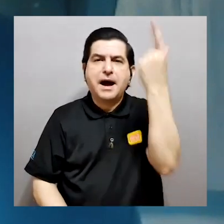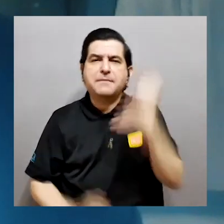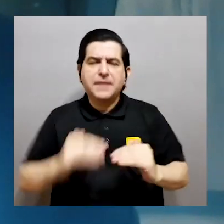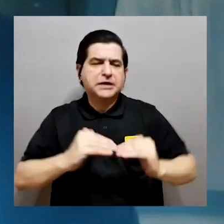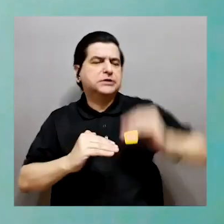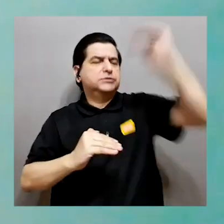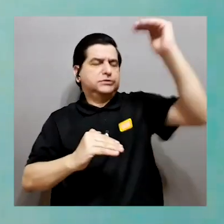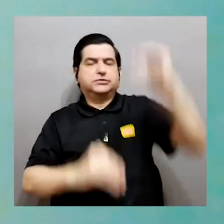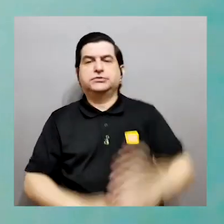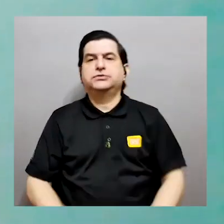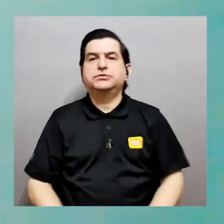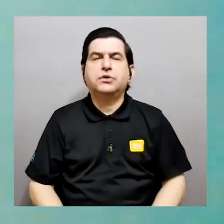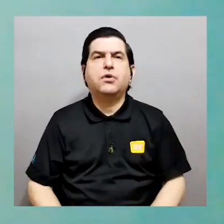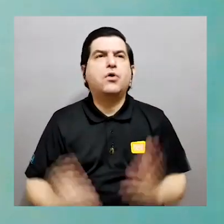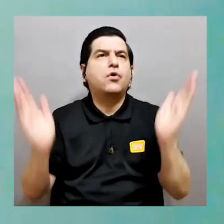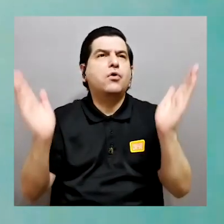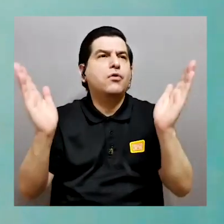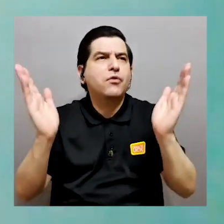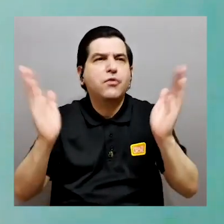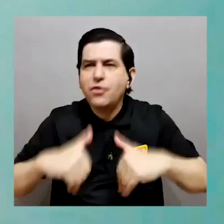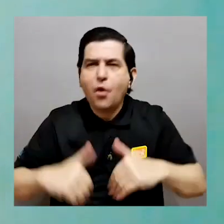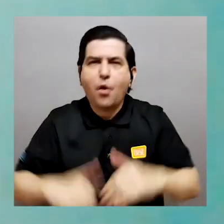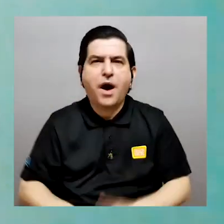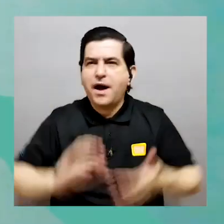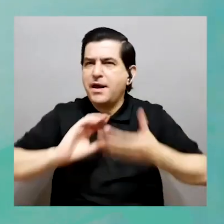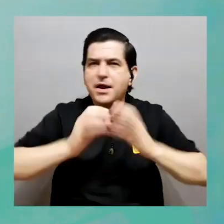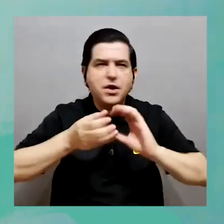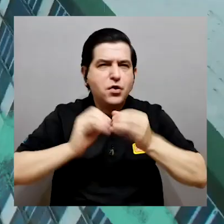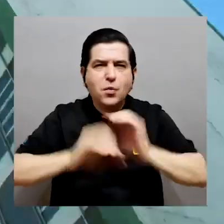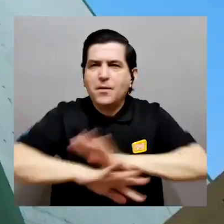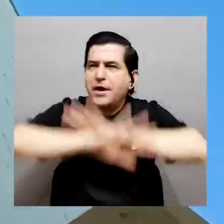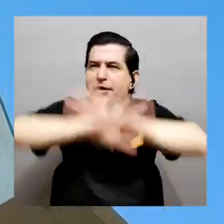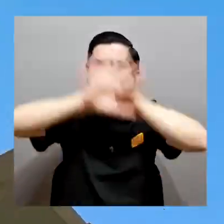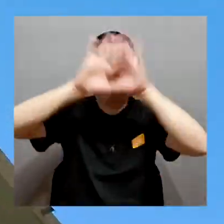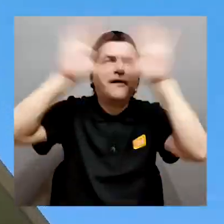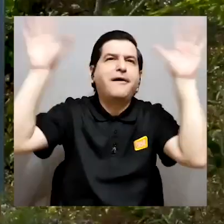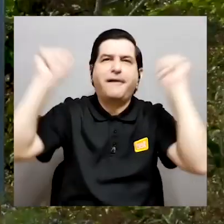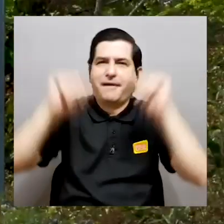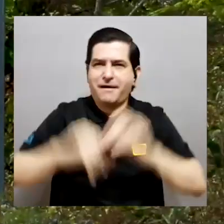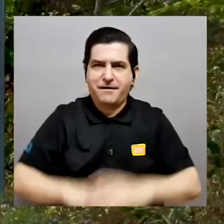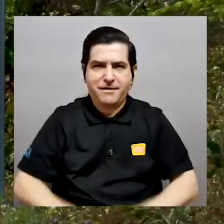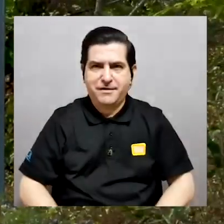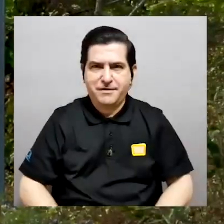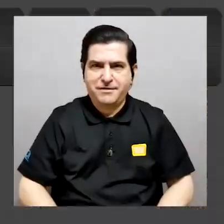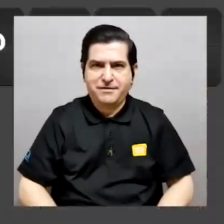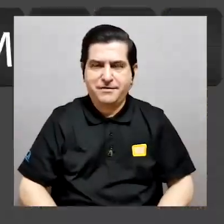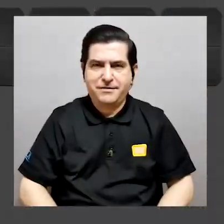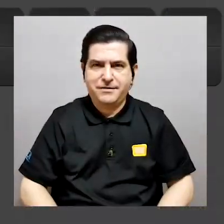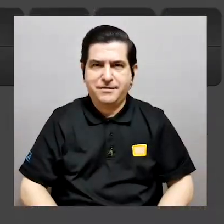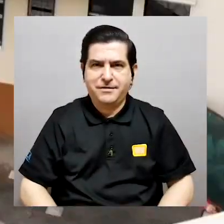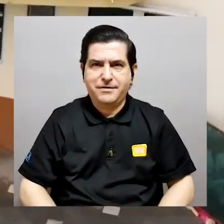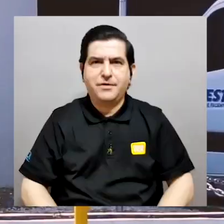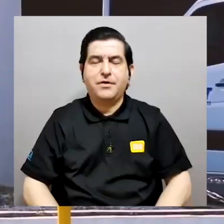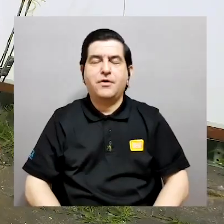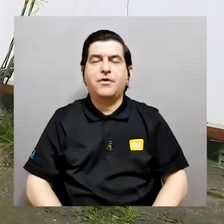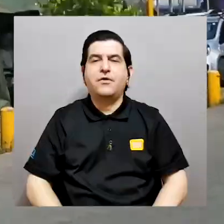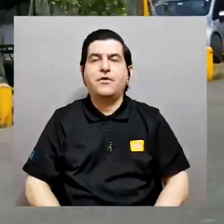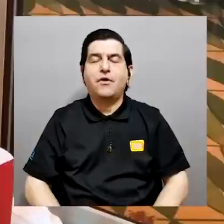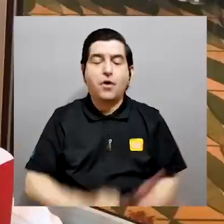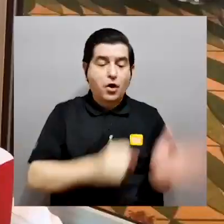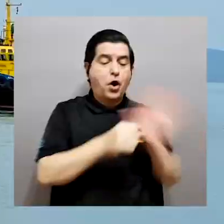más altas. Si bien no hay un dato muy claro, digamos, de cómo la COVID